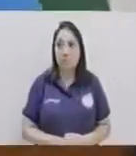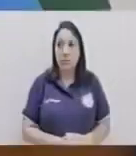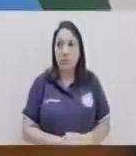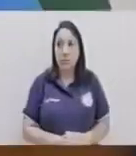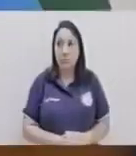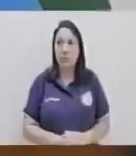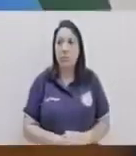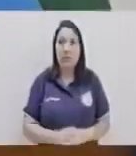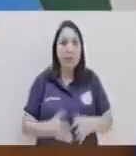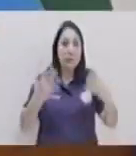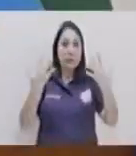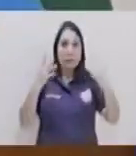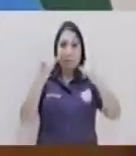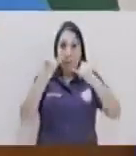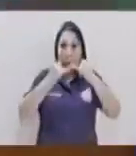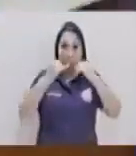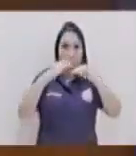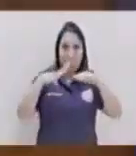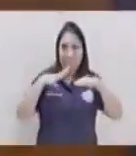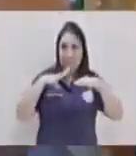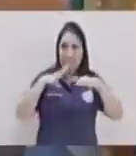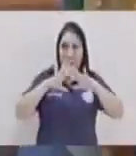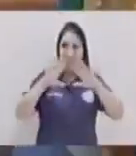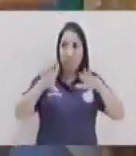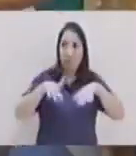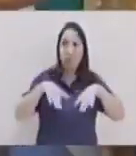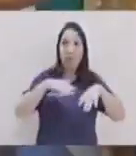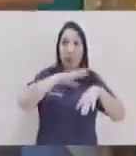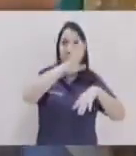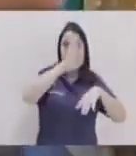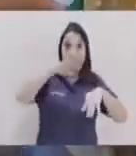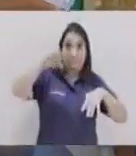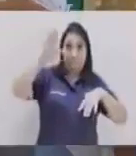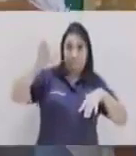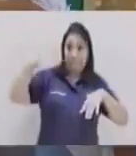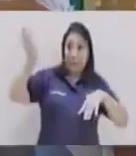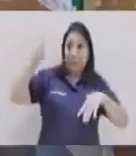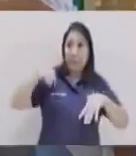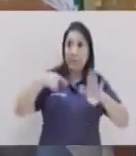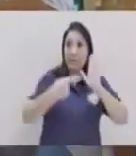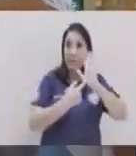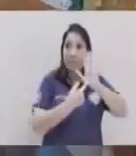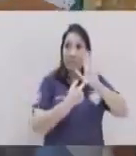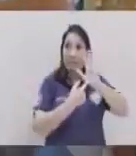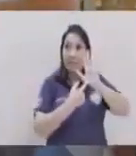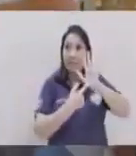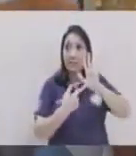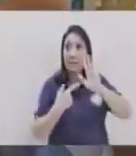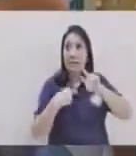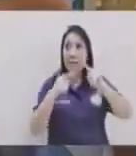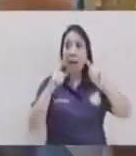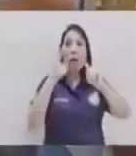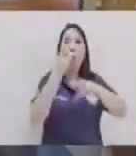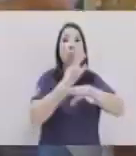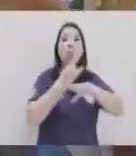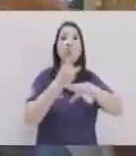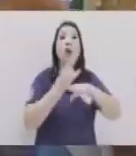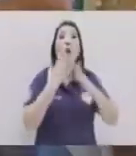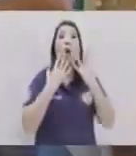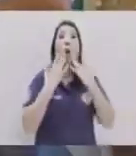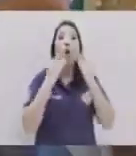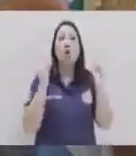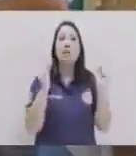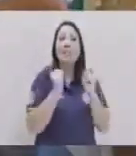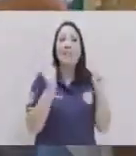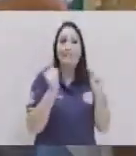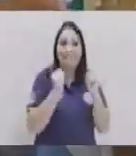Y básicamente ahí tenemos ya nuestro paisaje, ya tenemos finalizada nuestra obra de arte, ¿verdad? Utilizando los colores fríos como lo